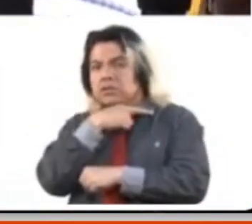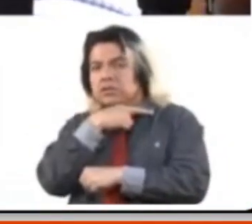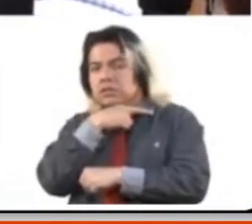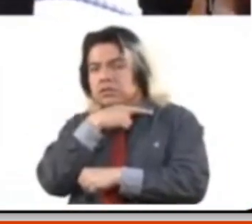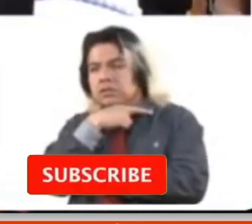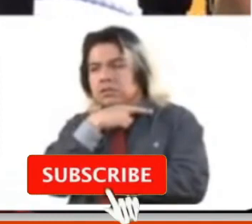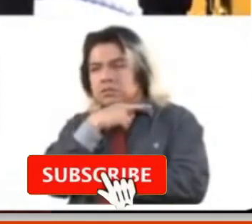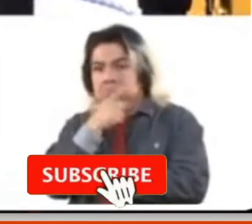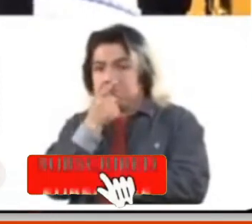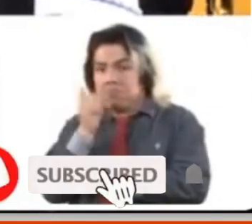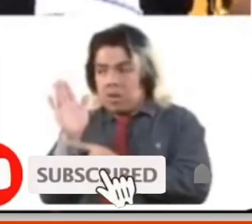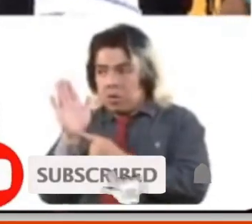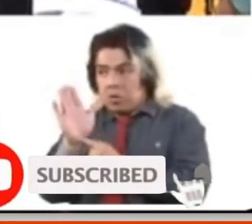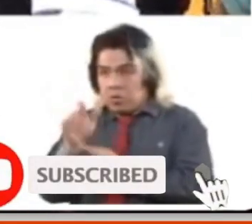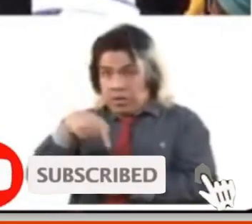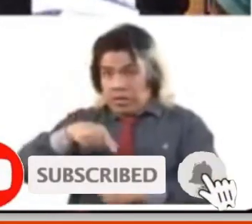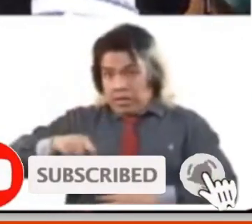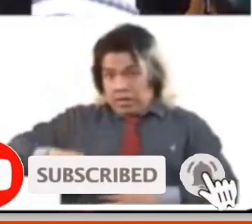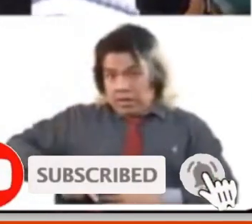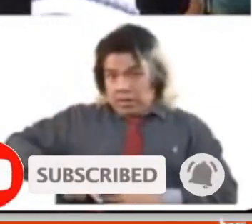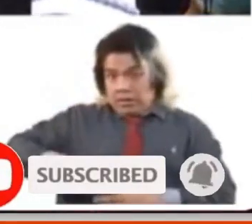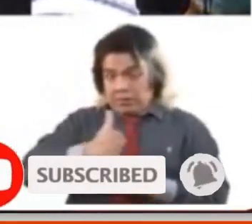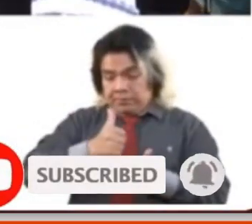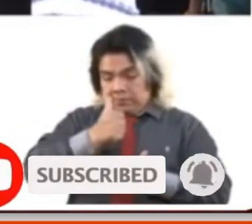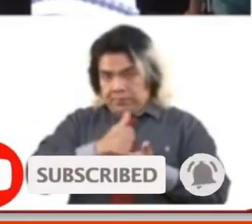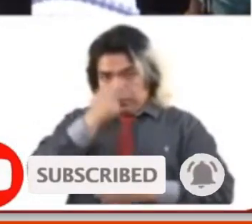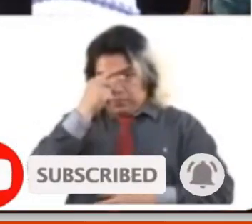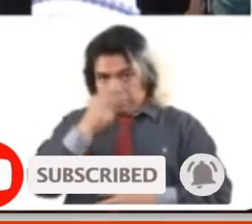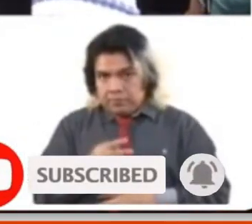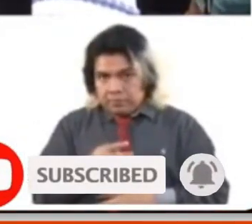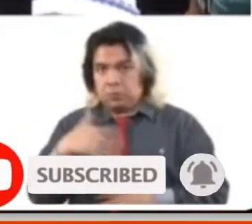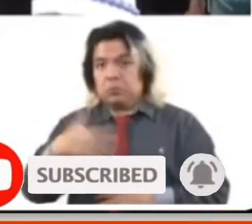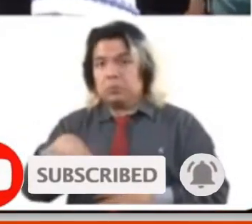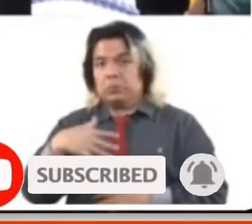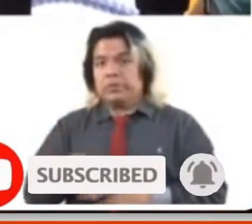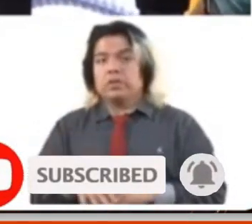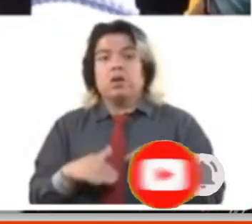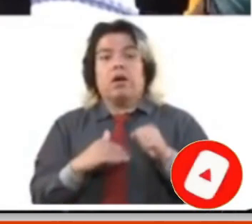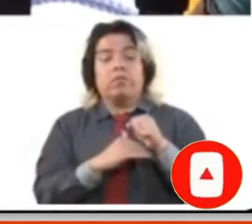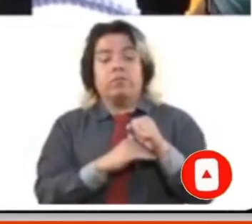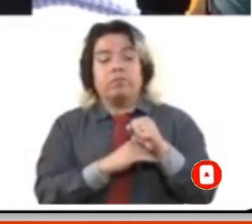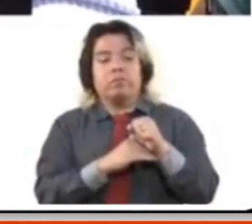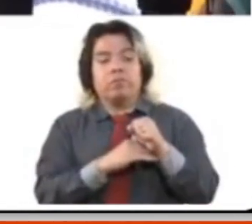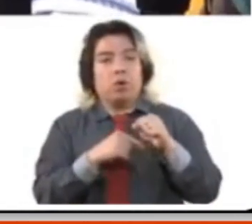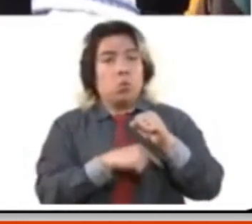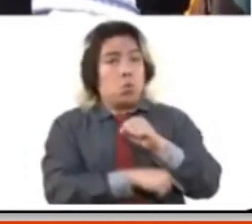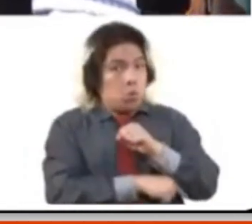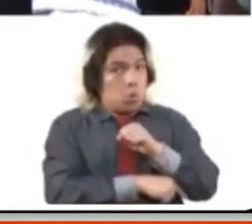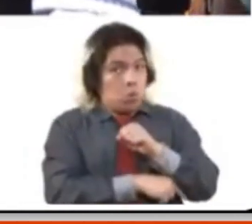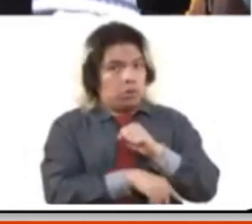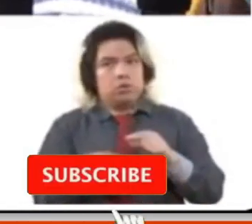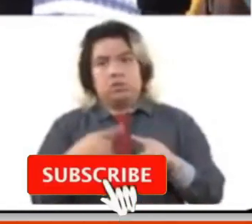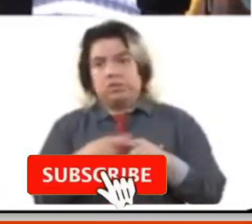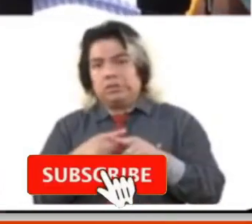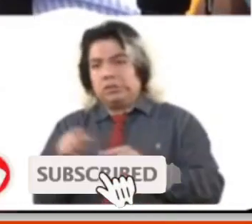donde señala que el gobierno capitalino está montando una campaña negra en contra de sus dirigentes, en contra de figuras